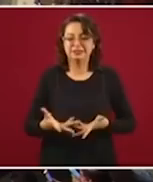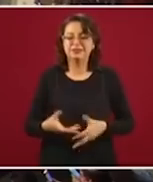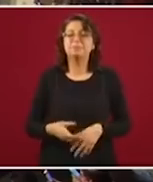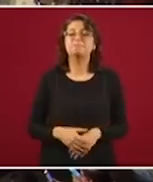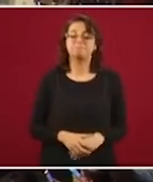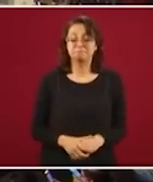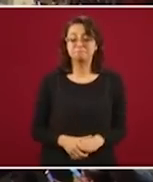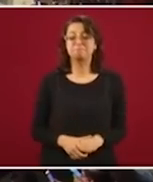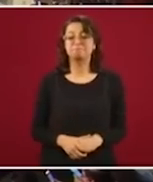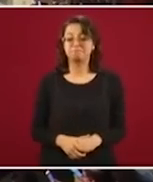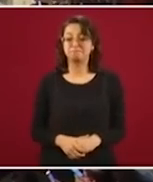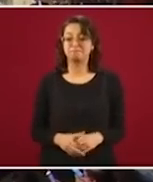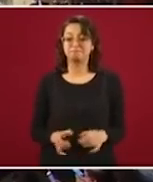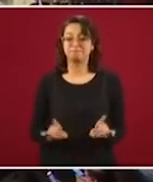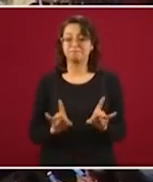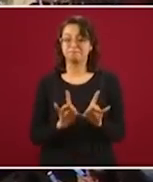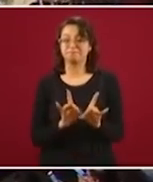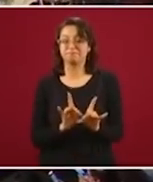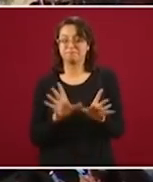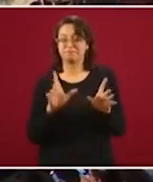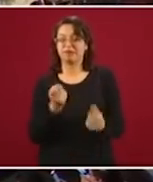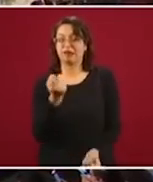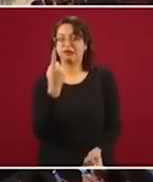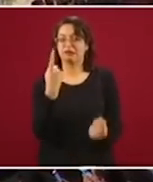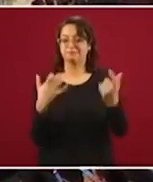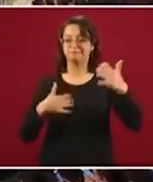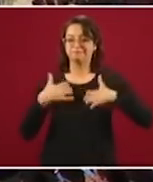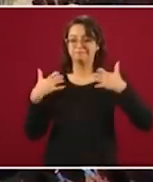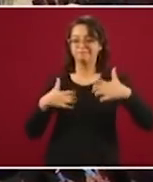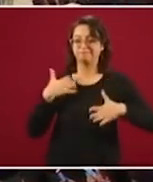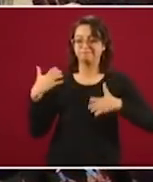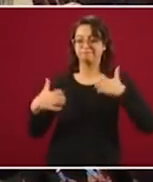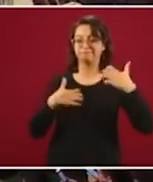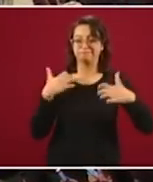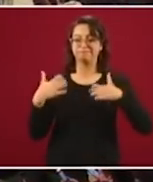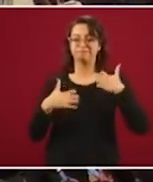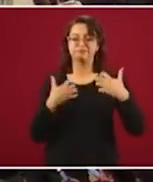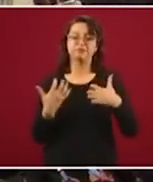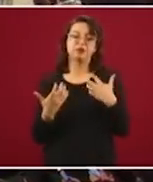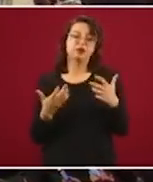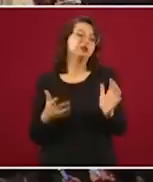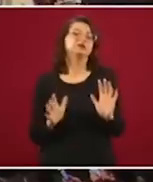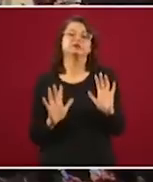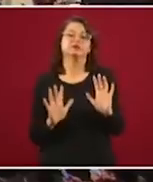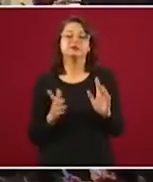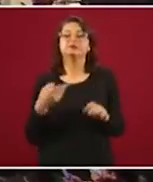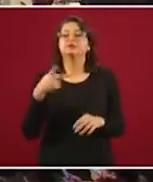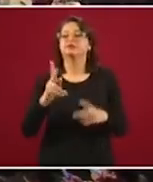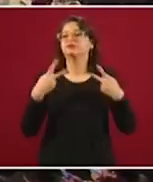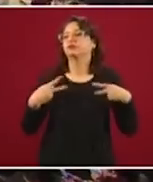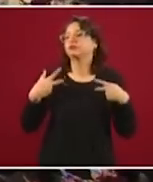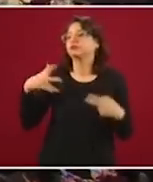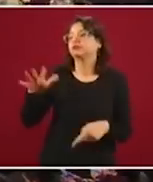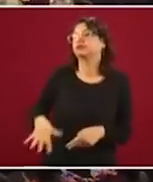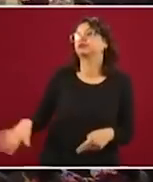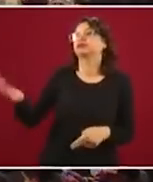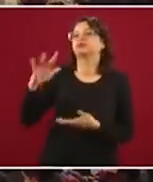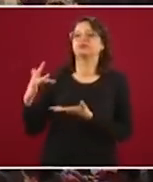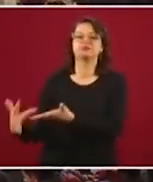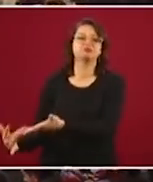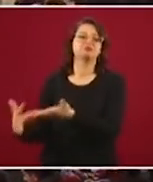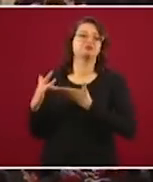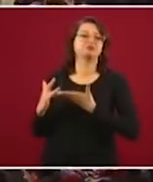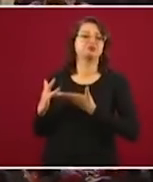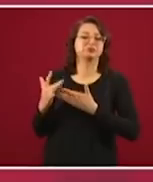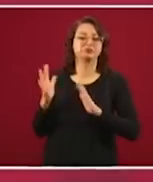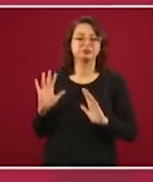Entonces, hay reacción, pero contamos con el apoyo del pueblo, y no solo eso, cosa que me da